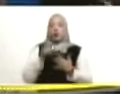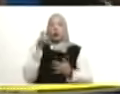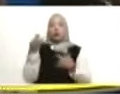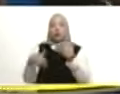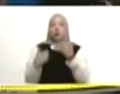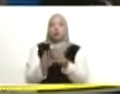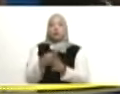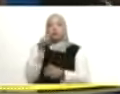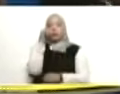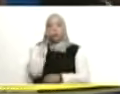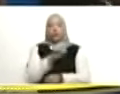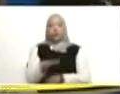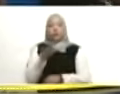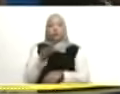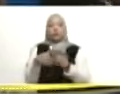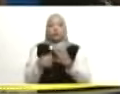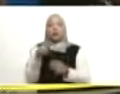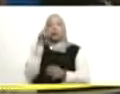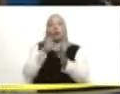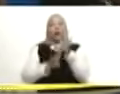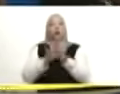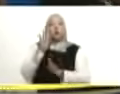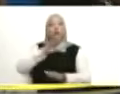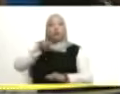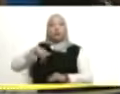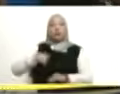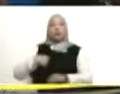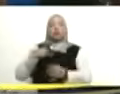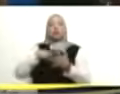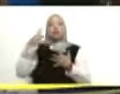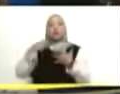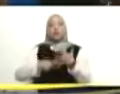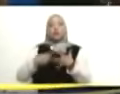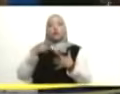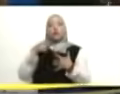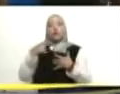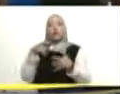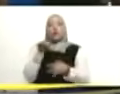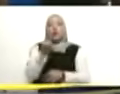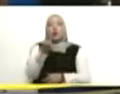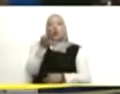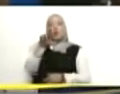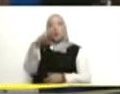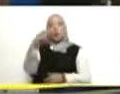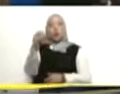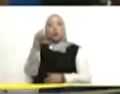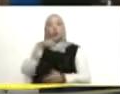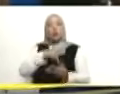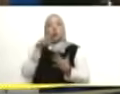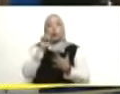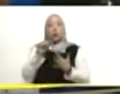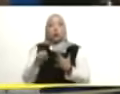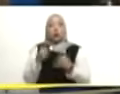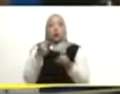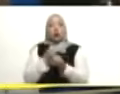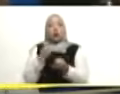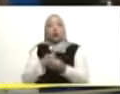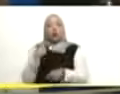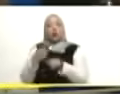Vértice 5, Vamos a Crecer, es el programa Lucas. Un programa de